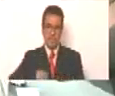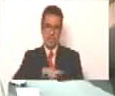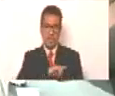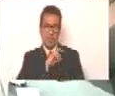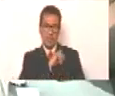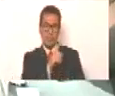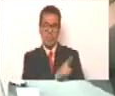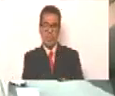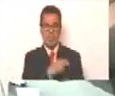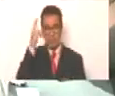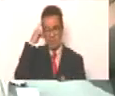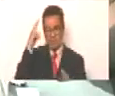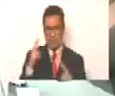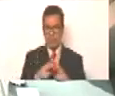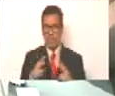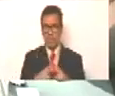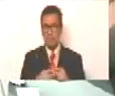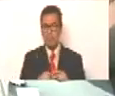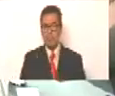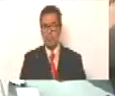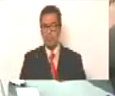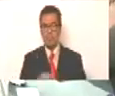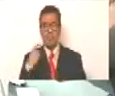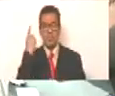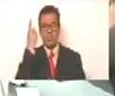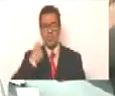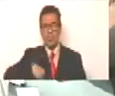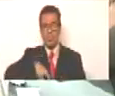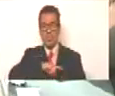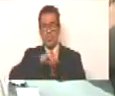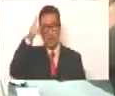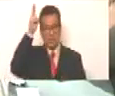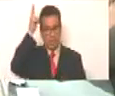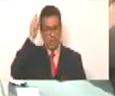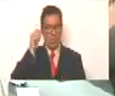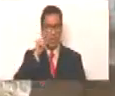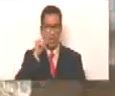Reconoció el heroísmo de nuestros guerreros y guerreras indígenas.